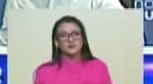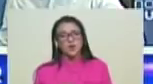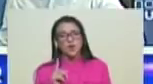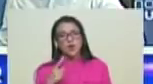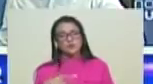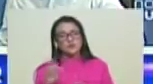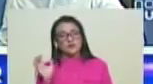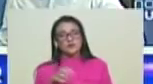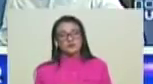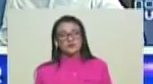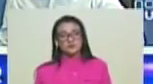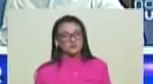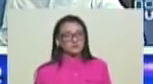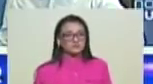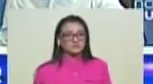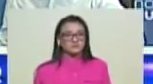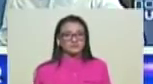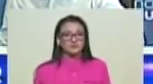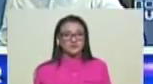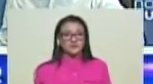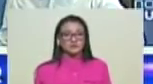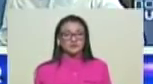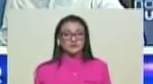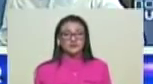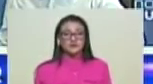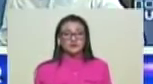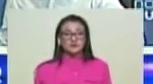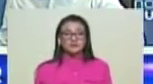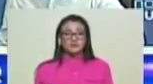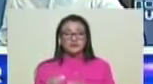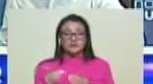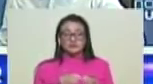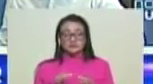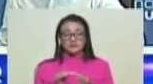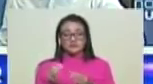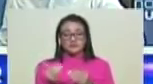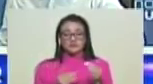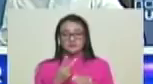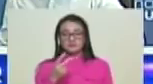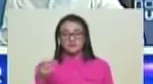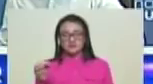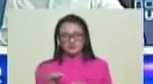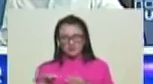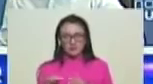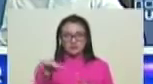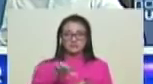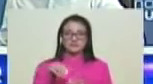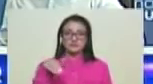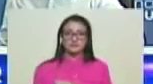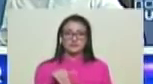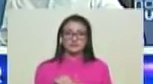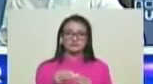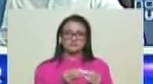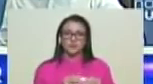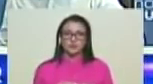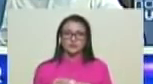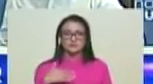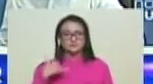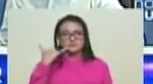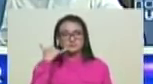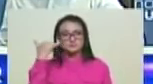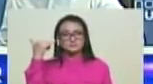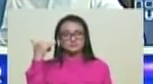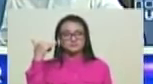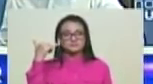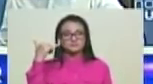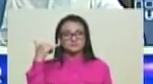Y las cinco eran que el punto tricolor estaba a menos de 200 metros del centro de votación y de inmediato fue corregido. Me comuniqué